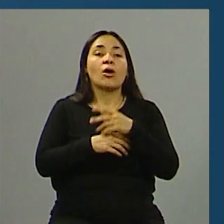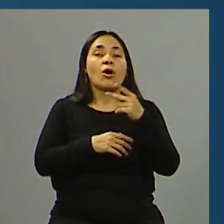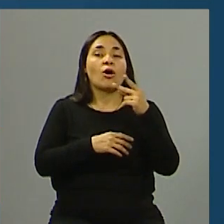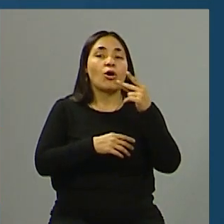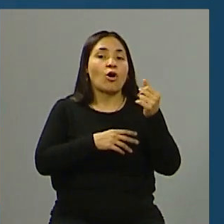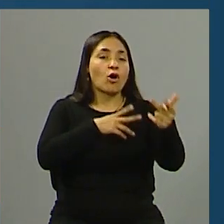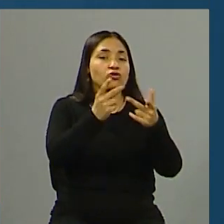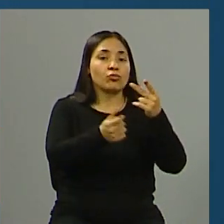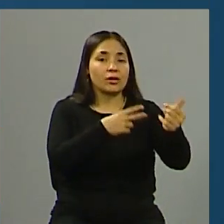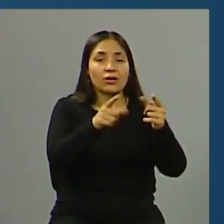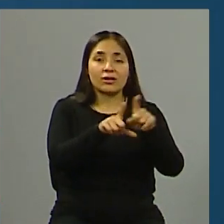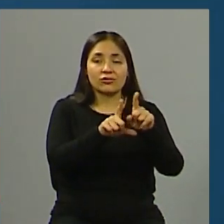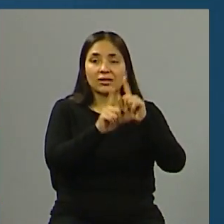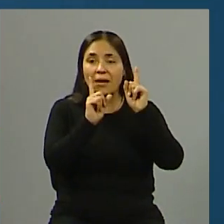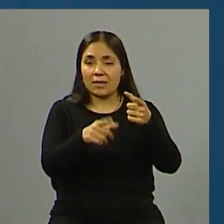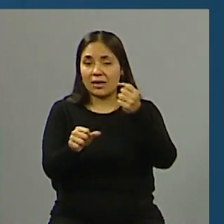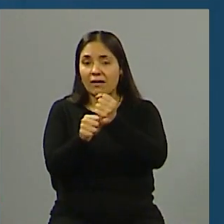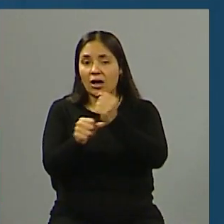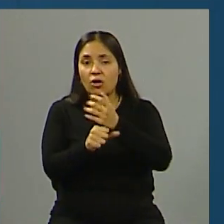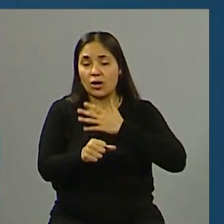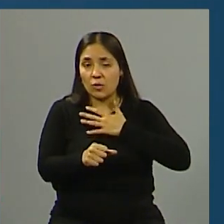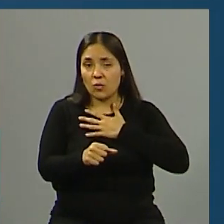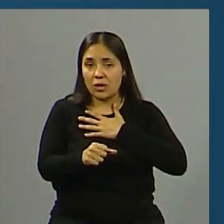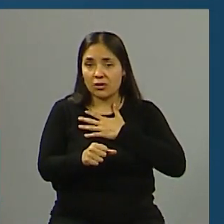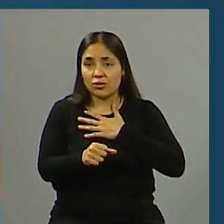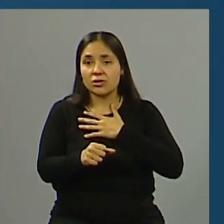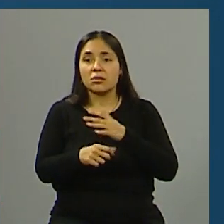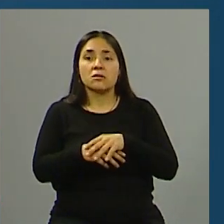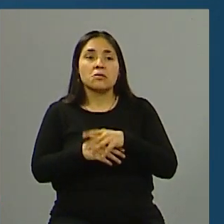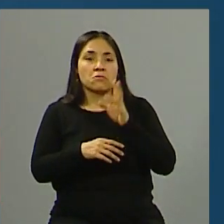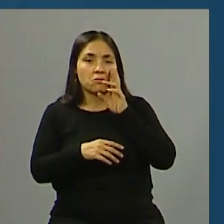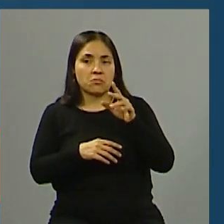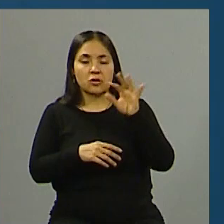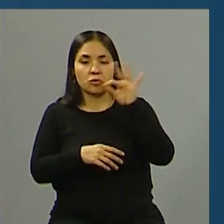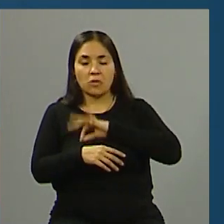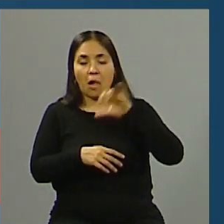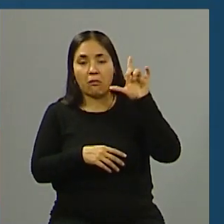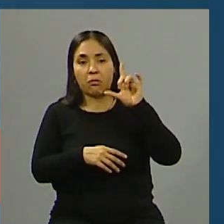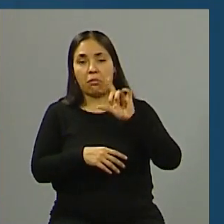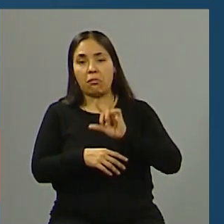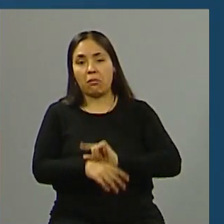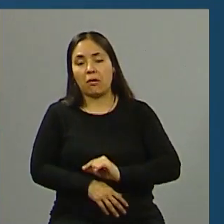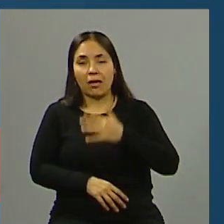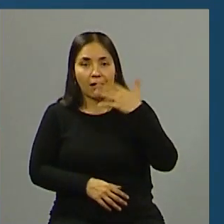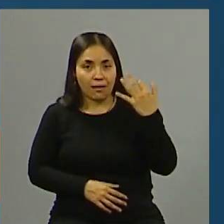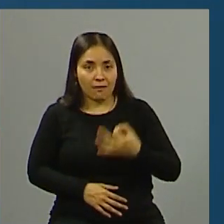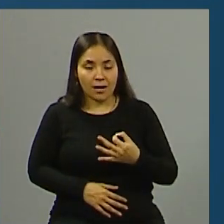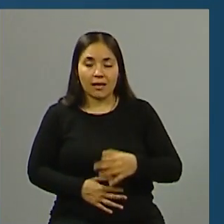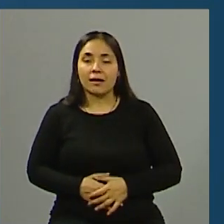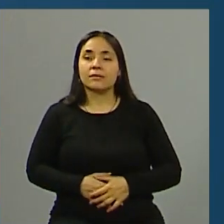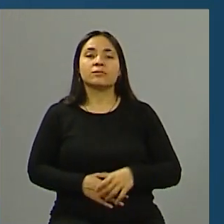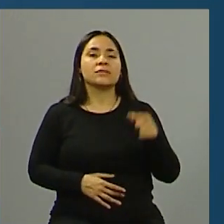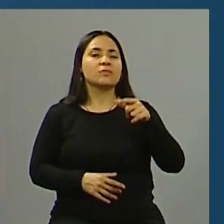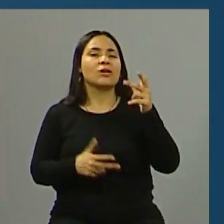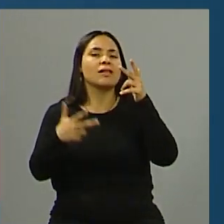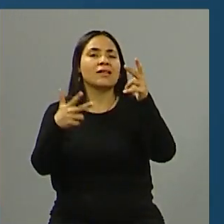son nuestros empleados, estamos viendo cómo se nos caen los ingresos en términos reales. Usted hacía una buena